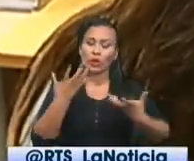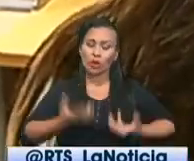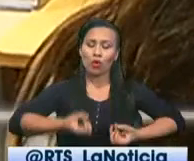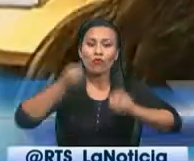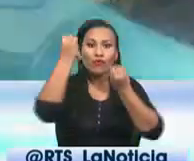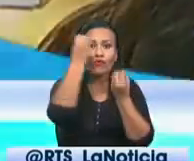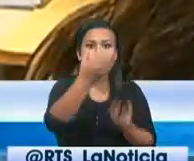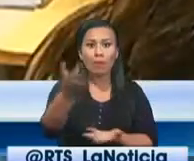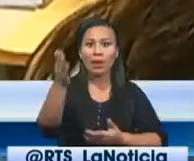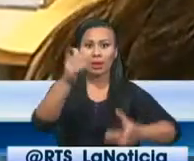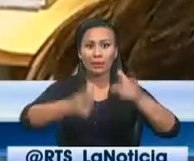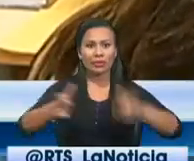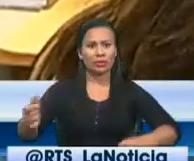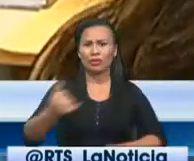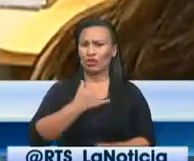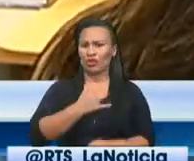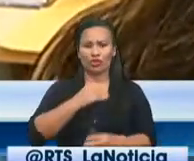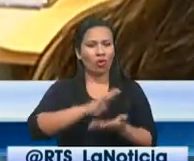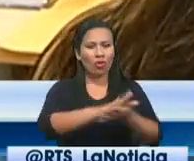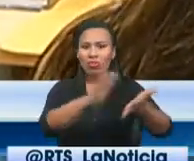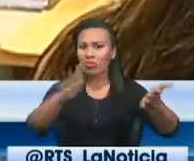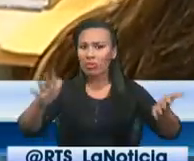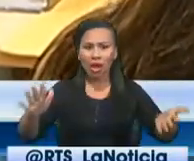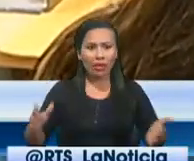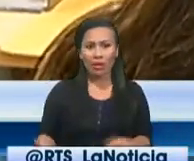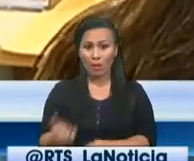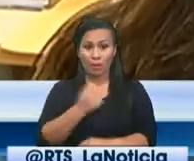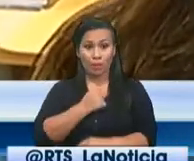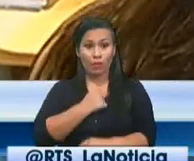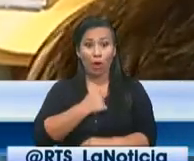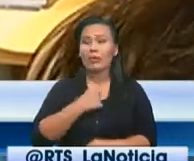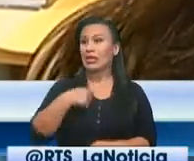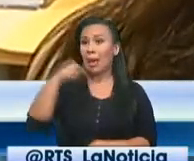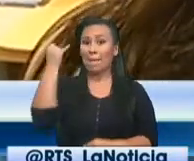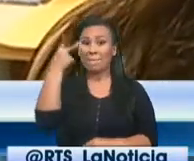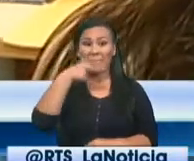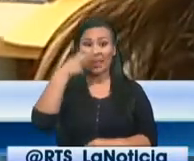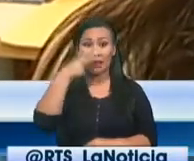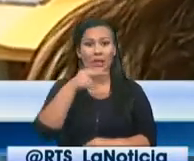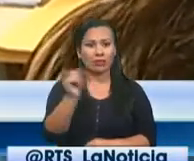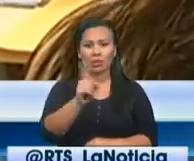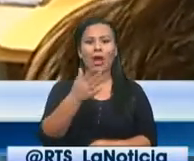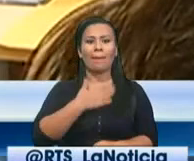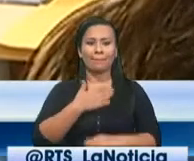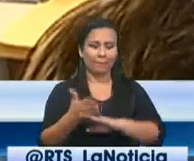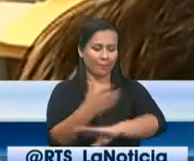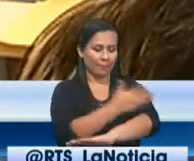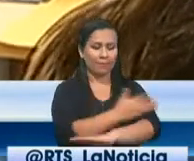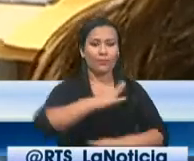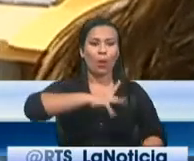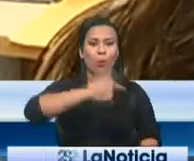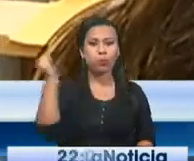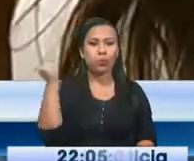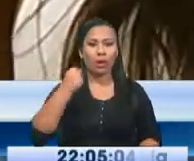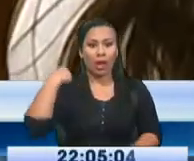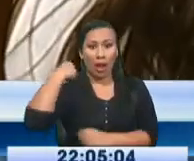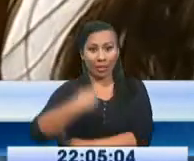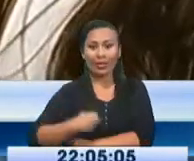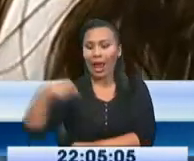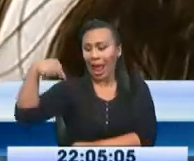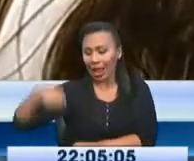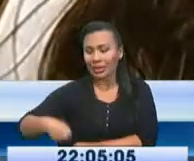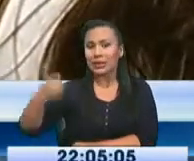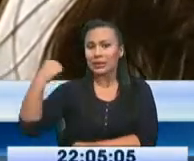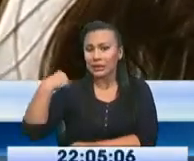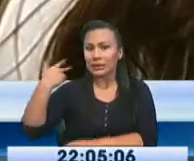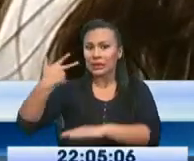la gente que yo no tengo que ver nada en eso porque esa chequera me fue sustraída hace varios meses. Desgraciadamente,